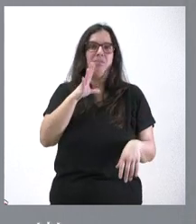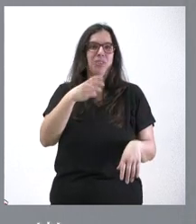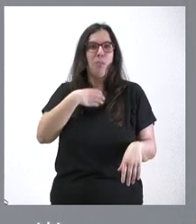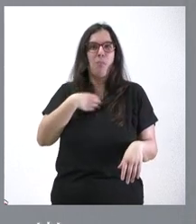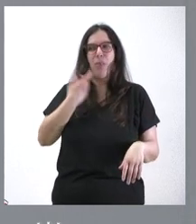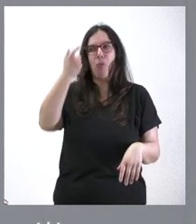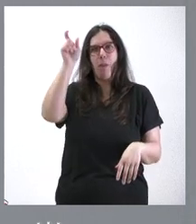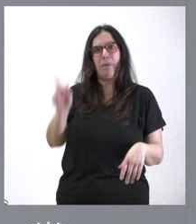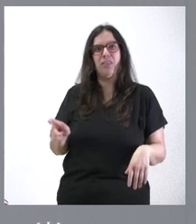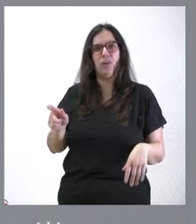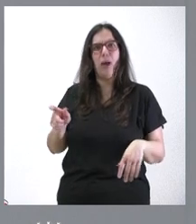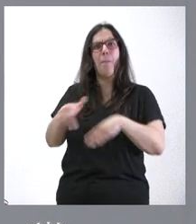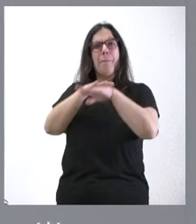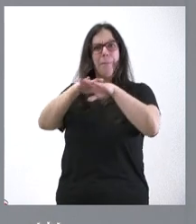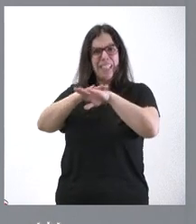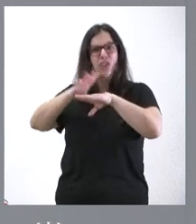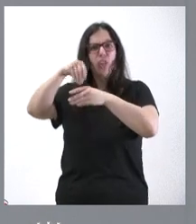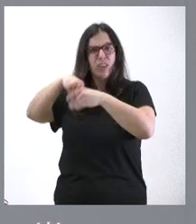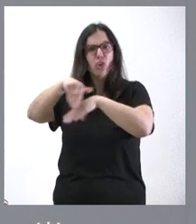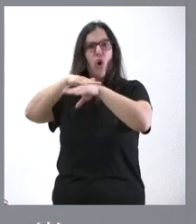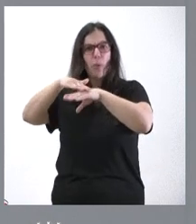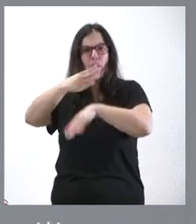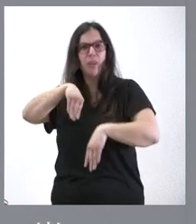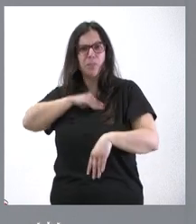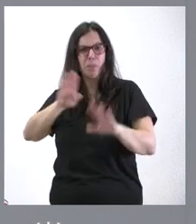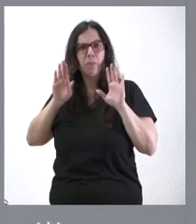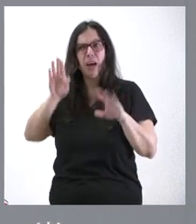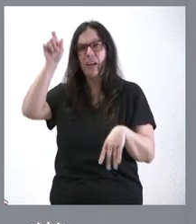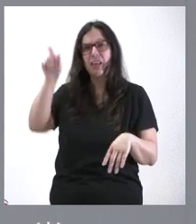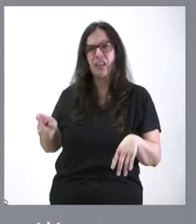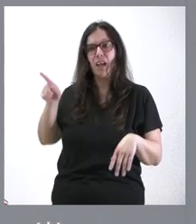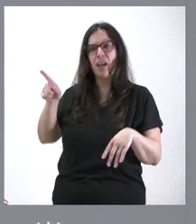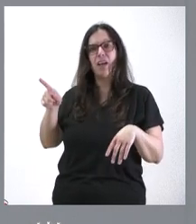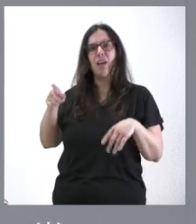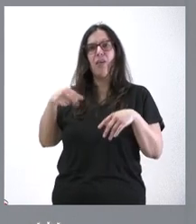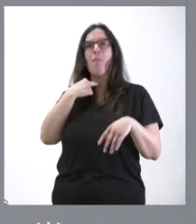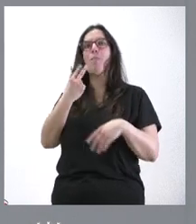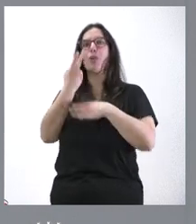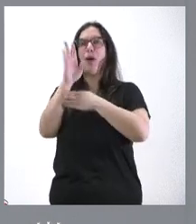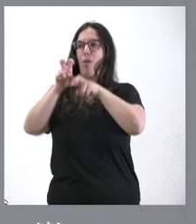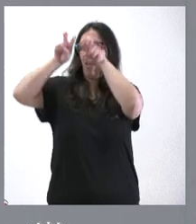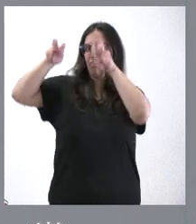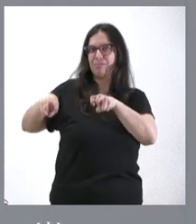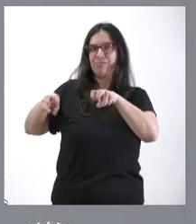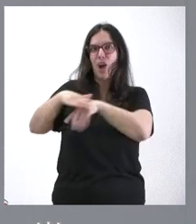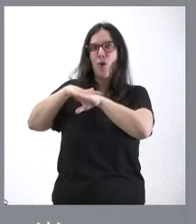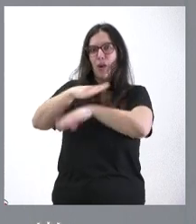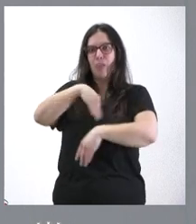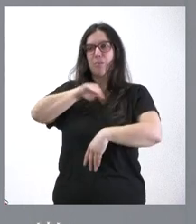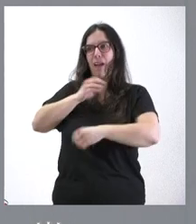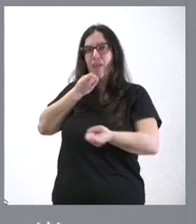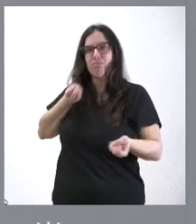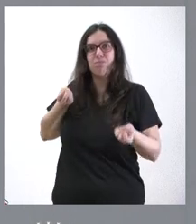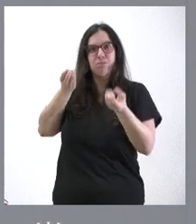persona que es ministro del Lero de España desde la mesa de la portavocía del gobierno de España tras